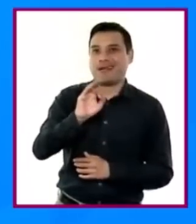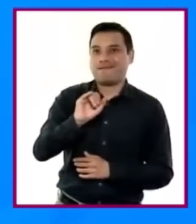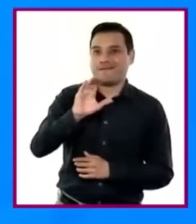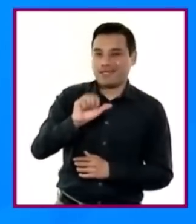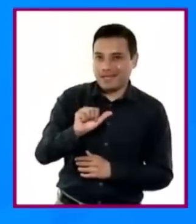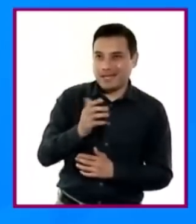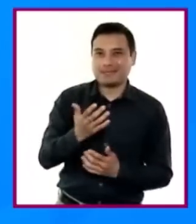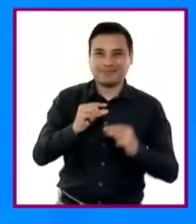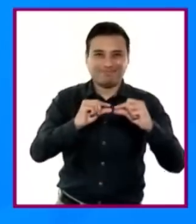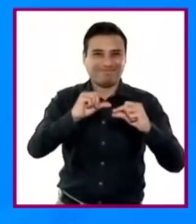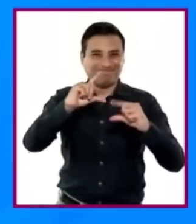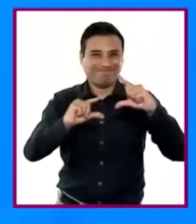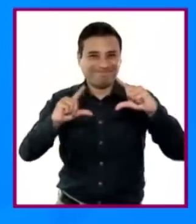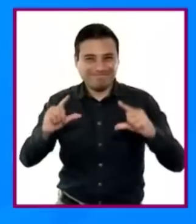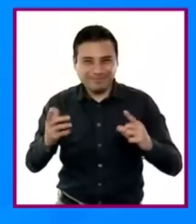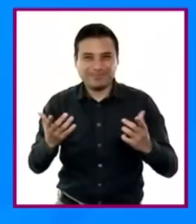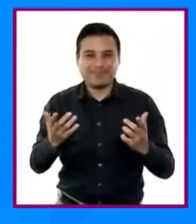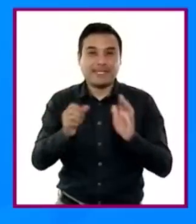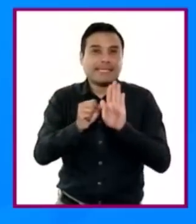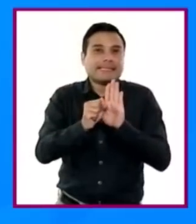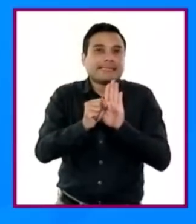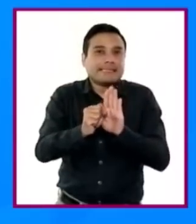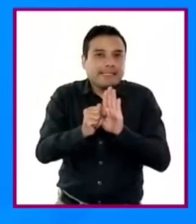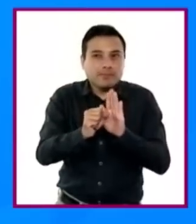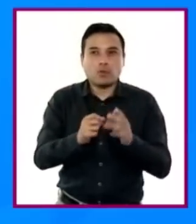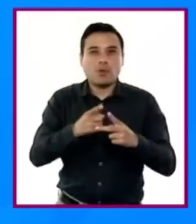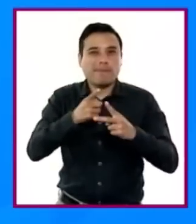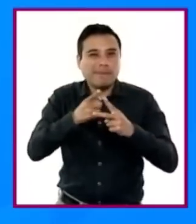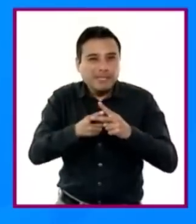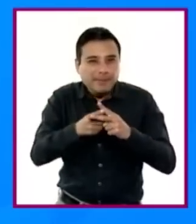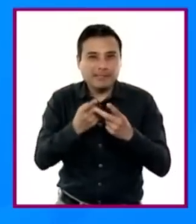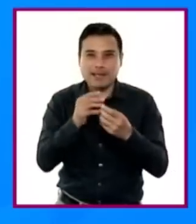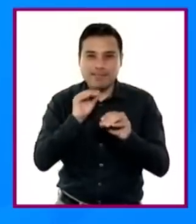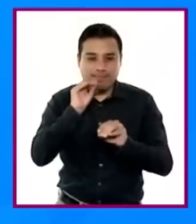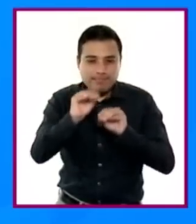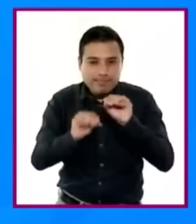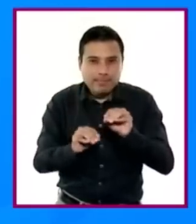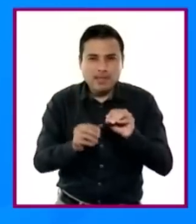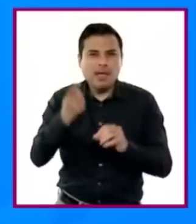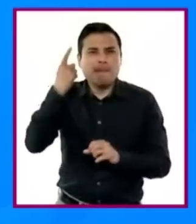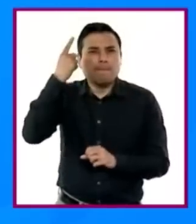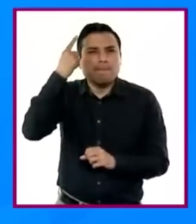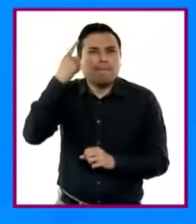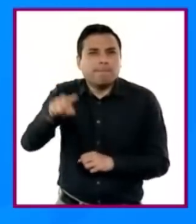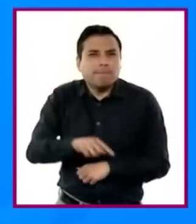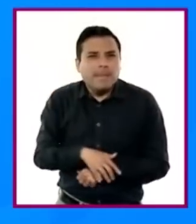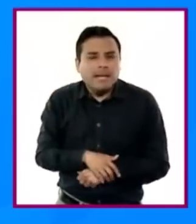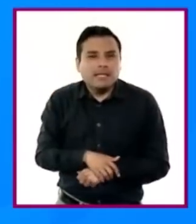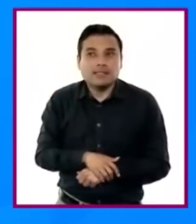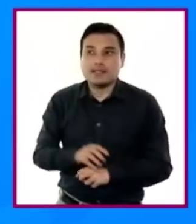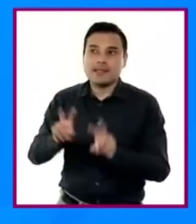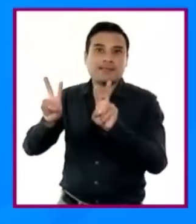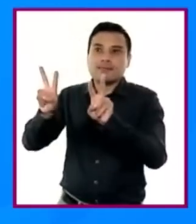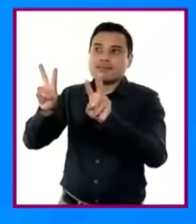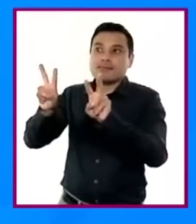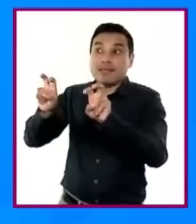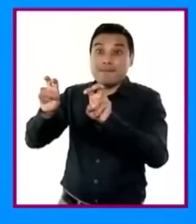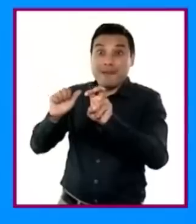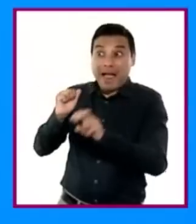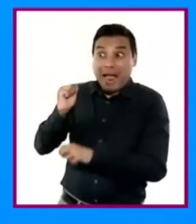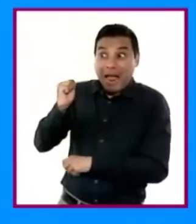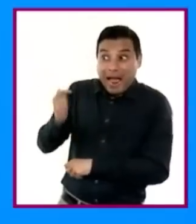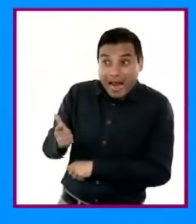matemáticos y maquetas para expresar información que se deriva de una situación o un fenómeno